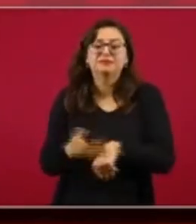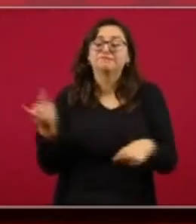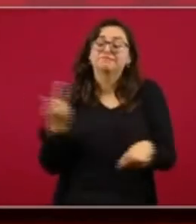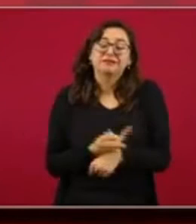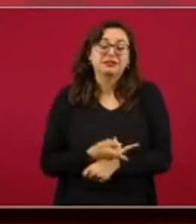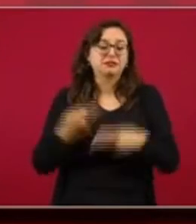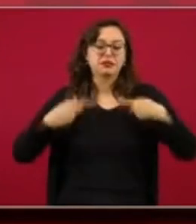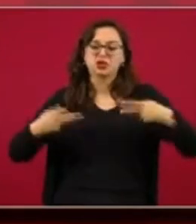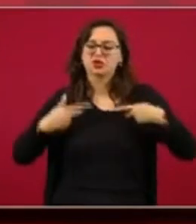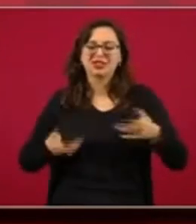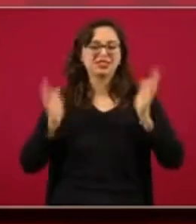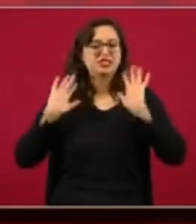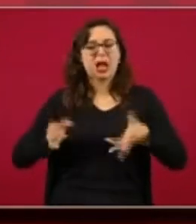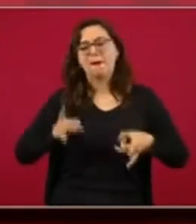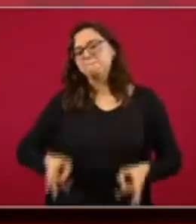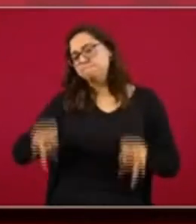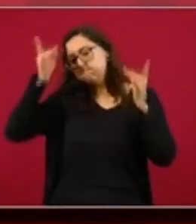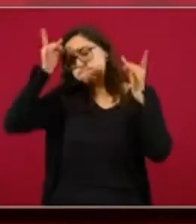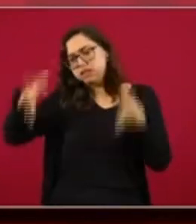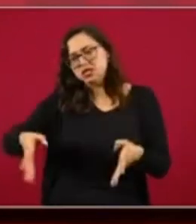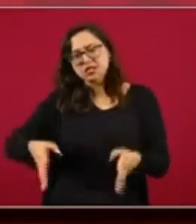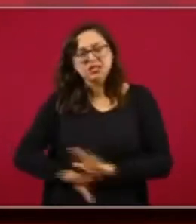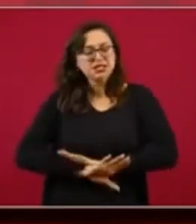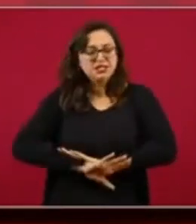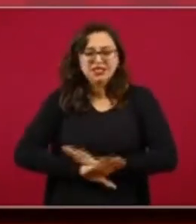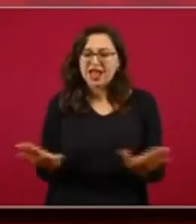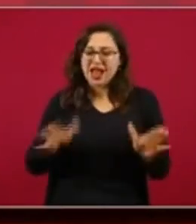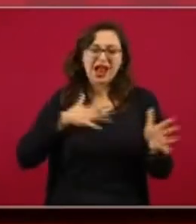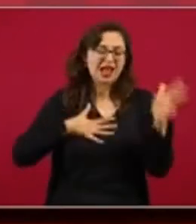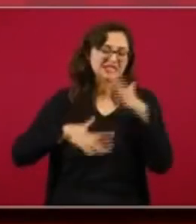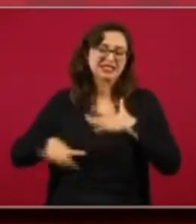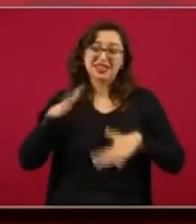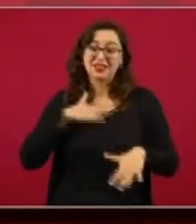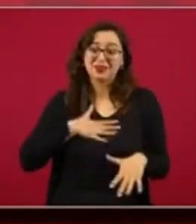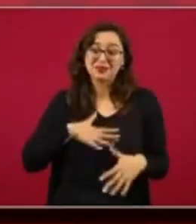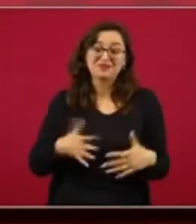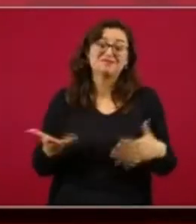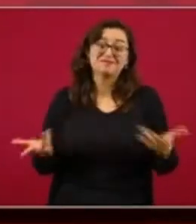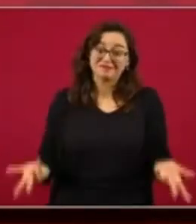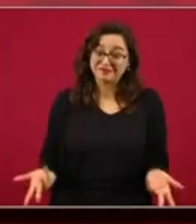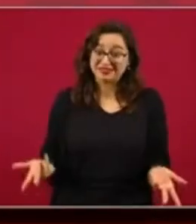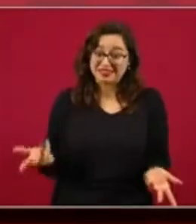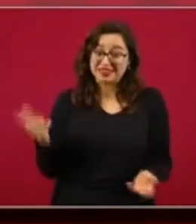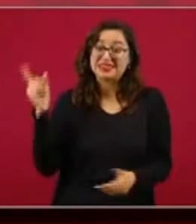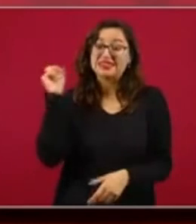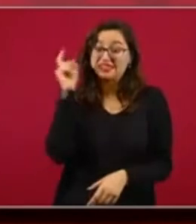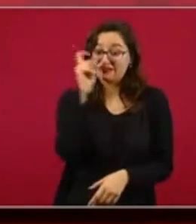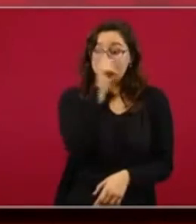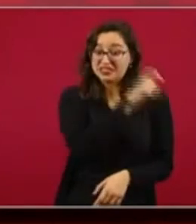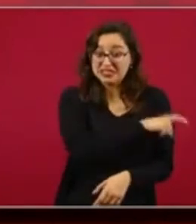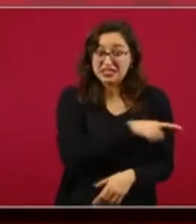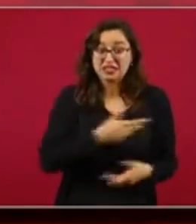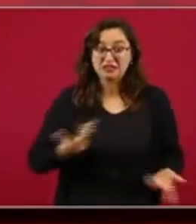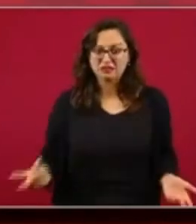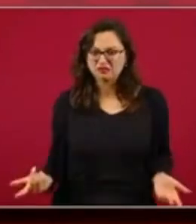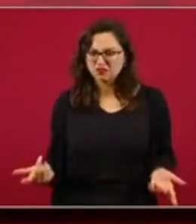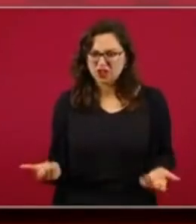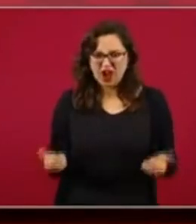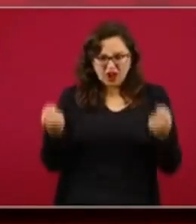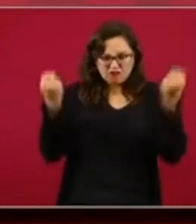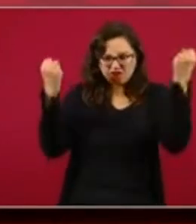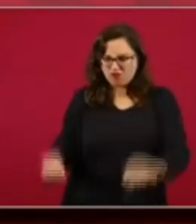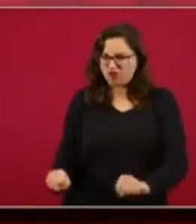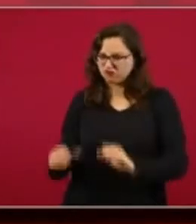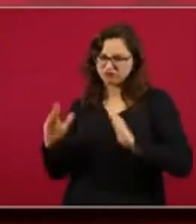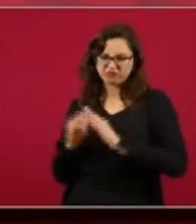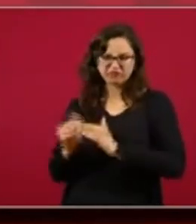cansadas, es muy difícil, yo diría casi imposible, suponer que se les puede forzar